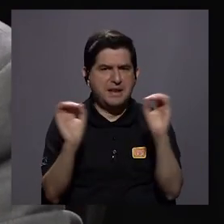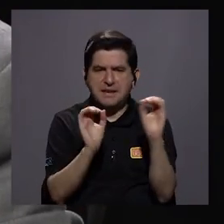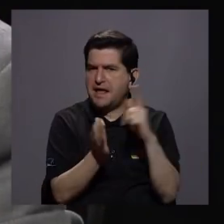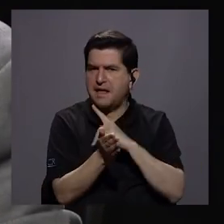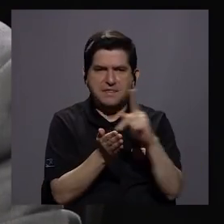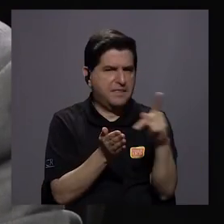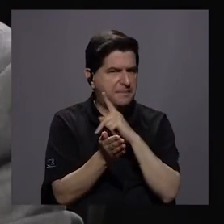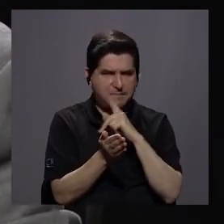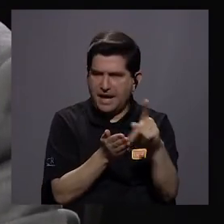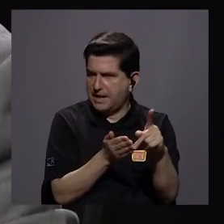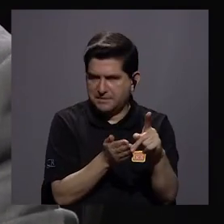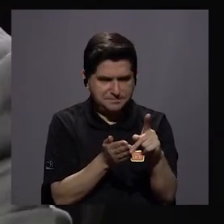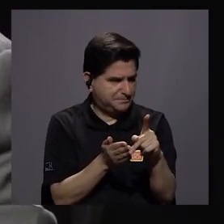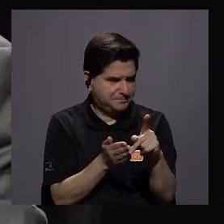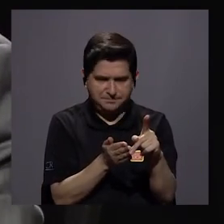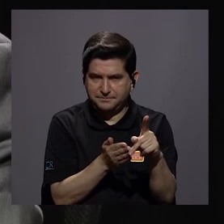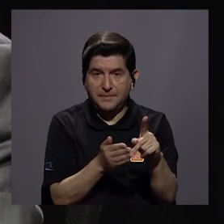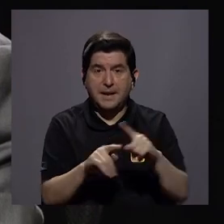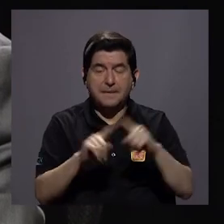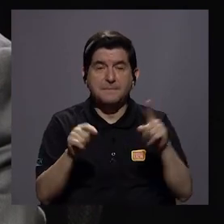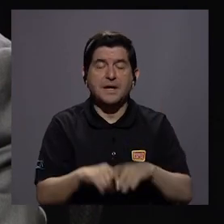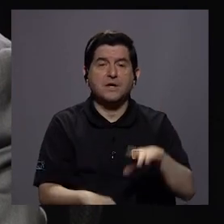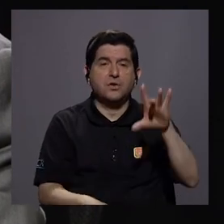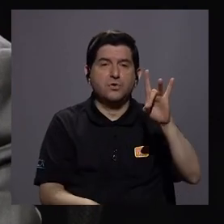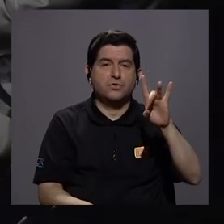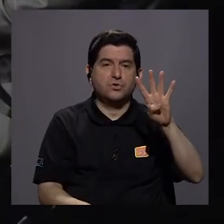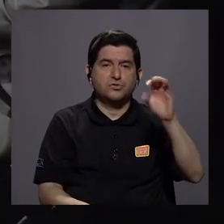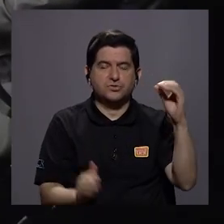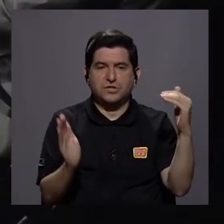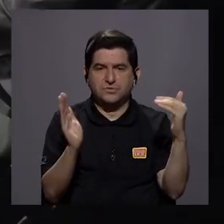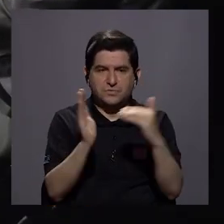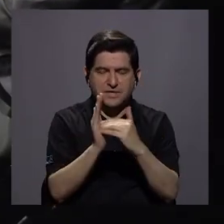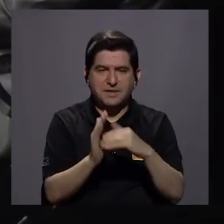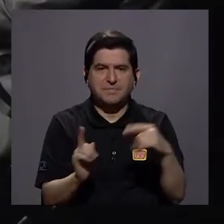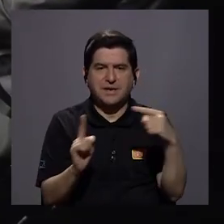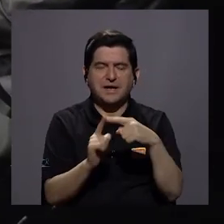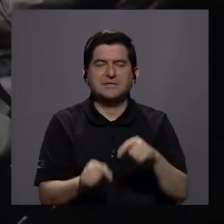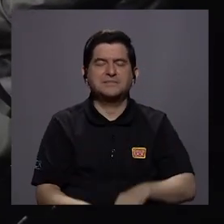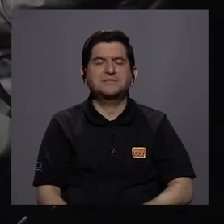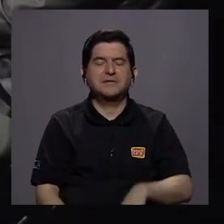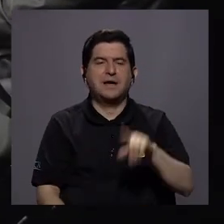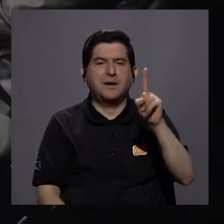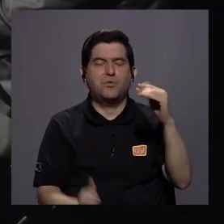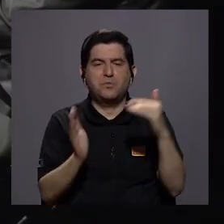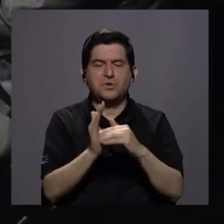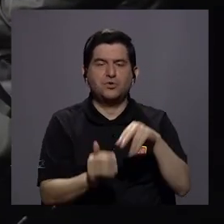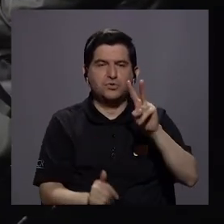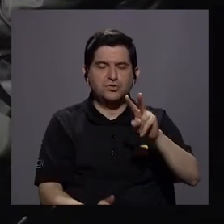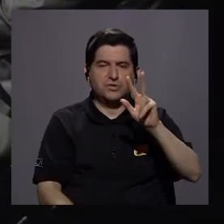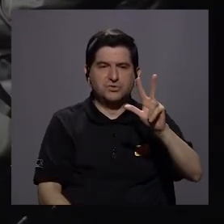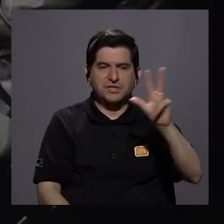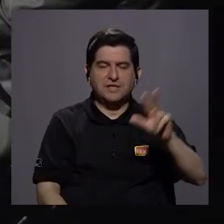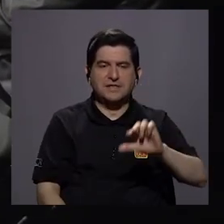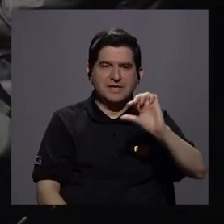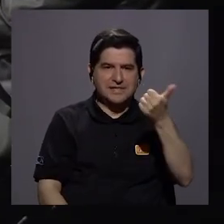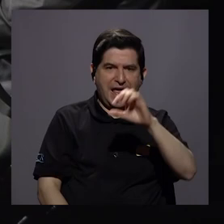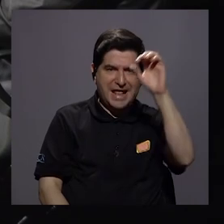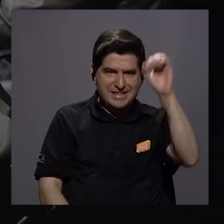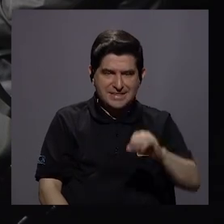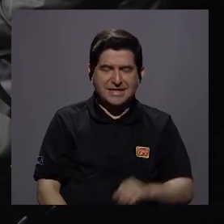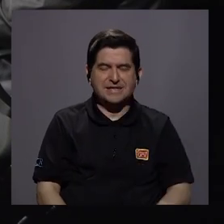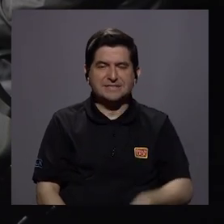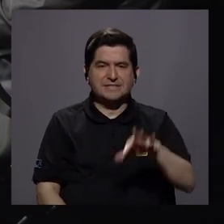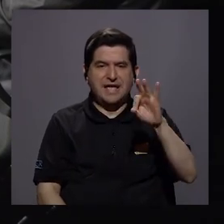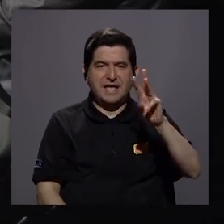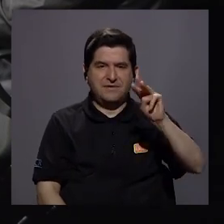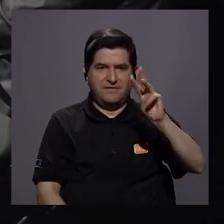nada, no se paga nada de impuestos. Así es. Pero 840 mil a 1.233.000, hoy día se paga el 10.